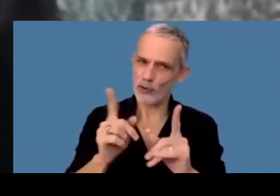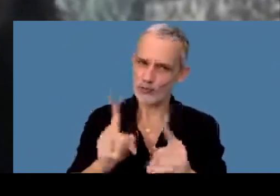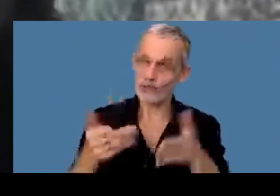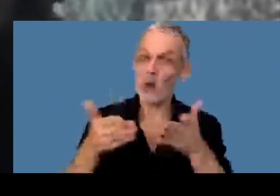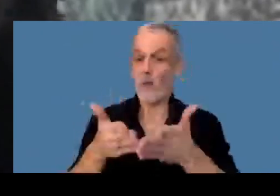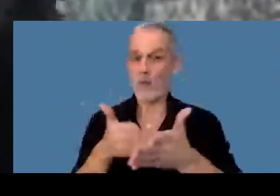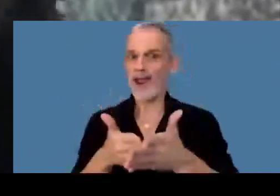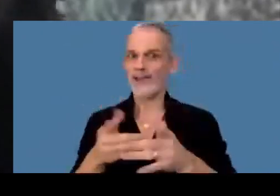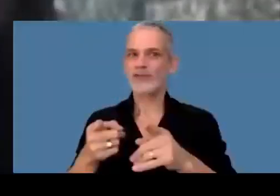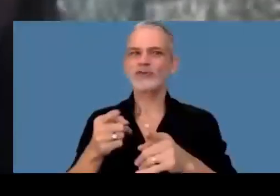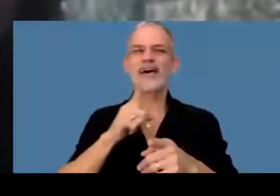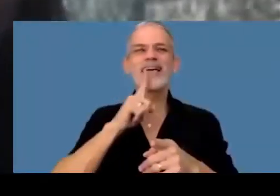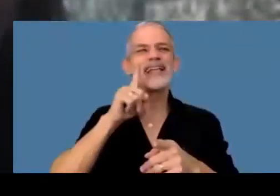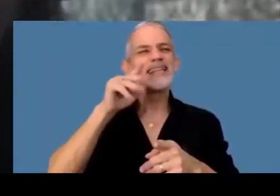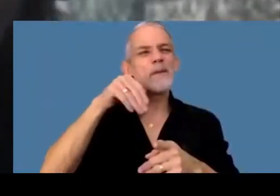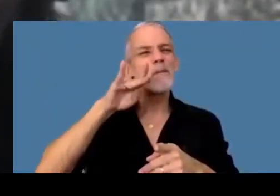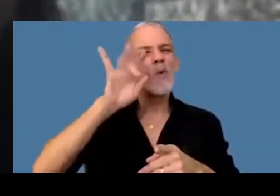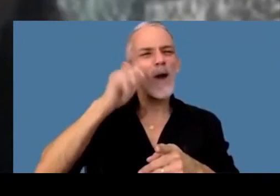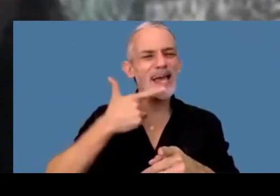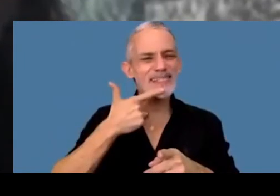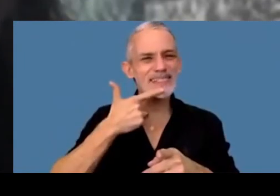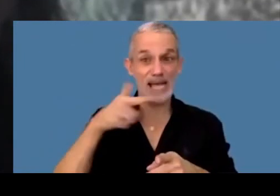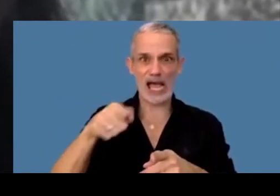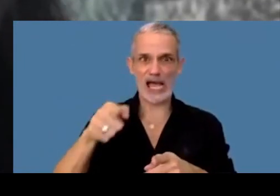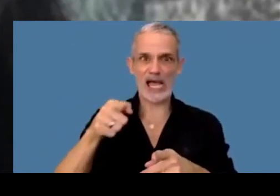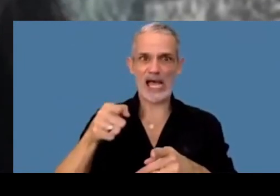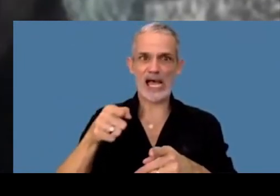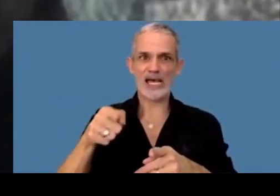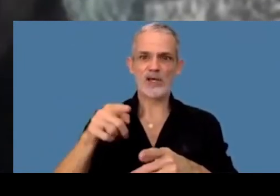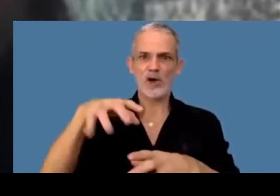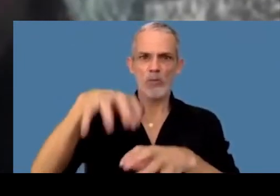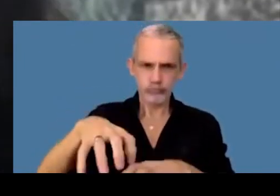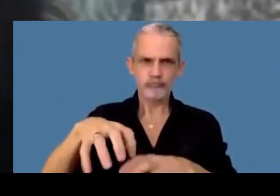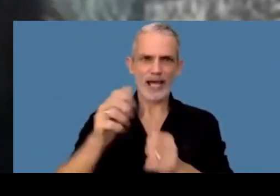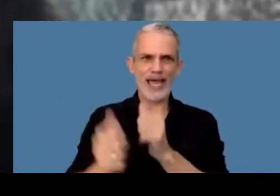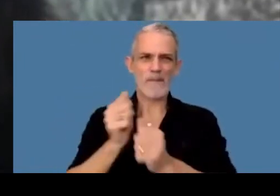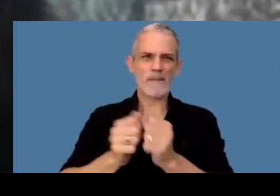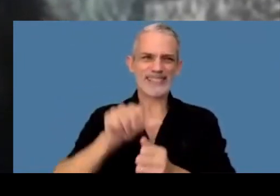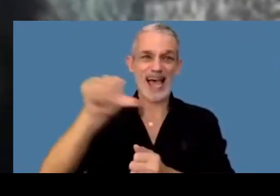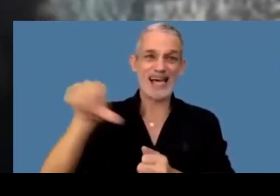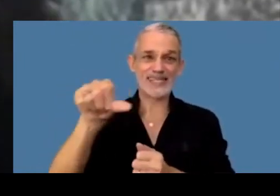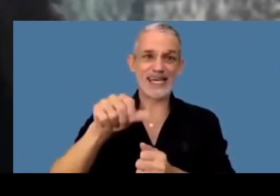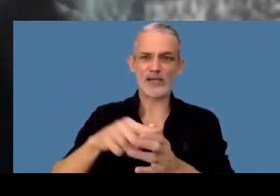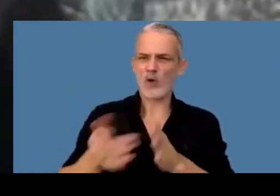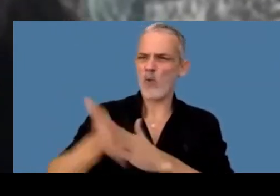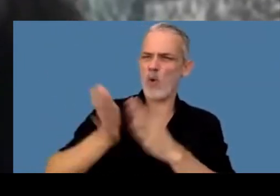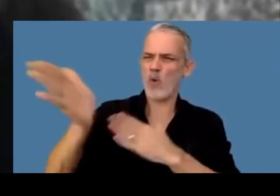de Timbúes, que es por donde casi exclusivamente están asentadas las empresas esas, y se sacaba todo. Entonces, ¿qué